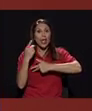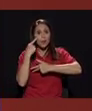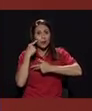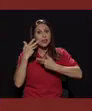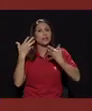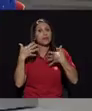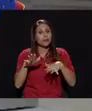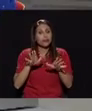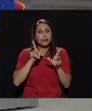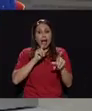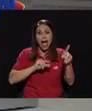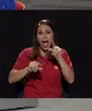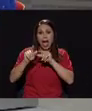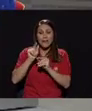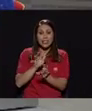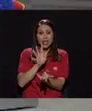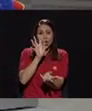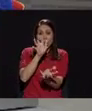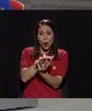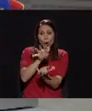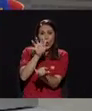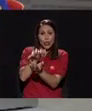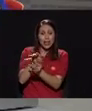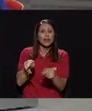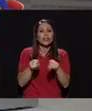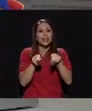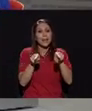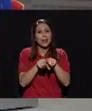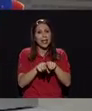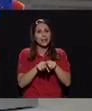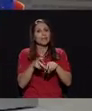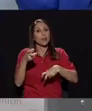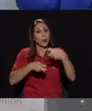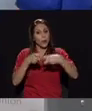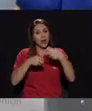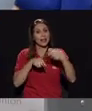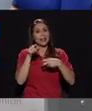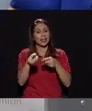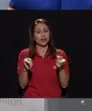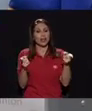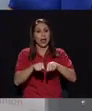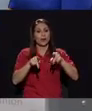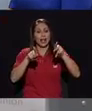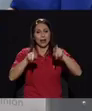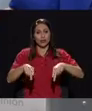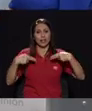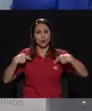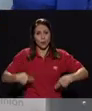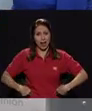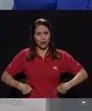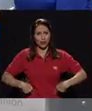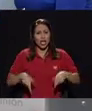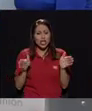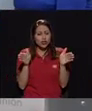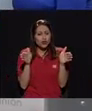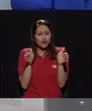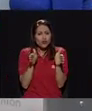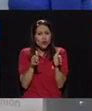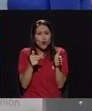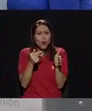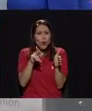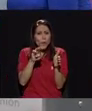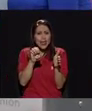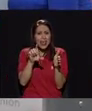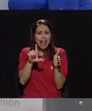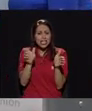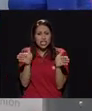de cocodrilos, de aves que hay, y los problemas también que a veces estos causan a los seres humanos. Es un humedal chiquito, es un humedal